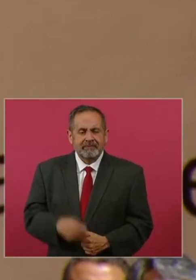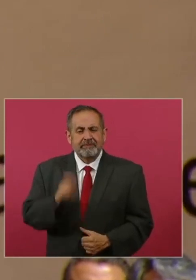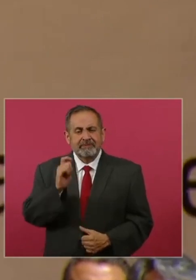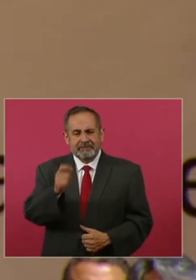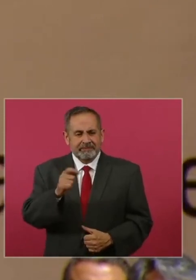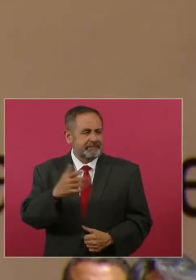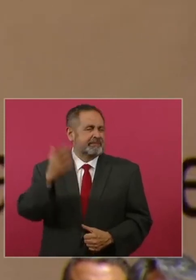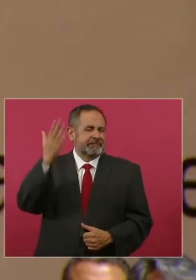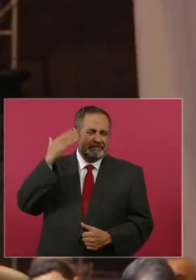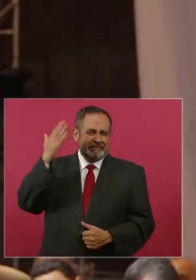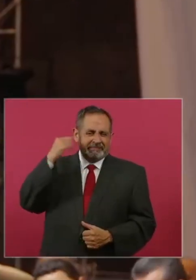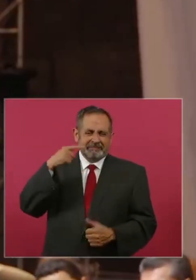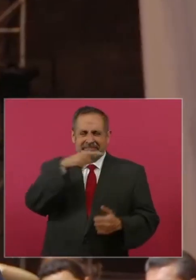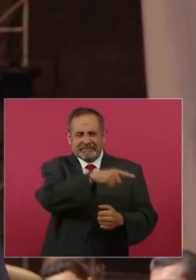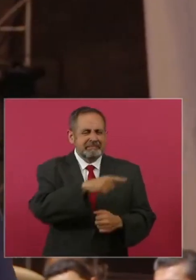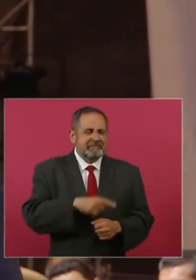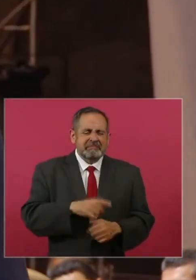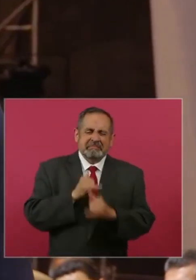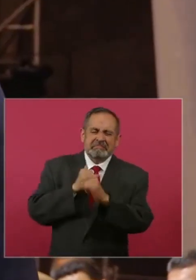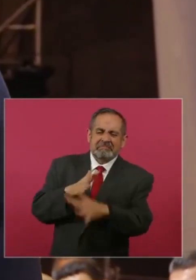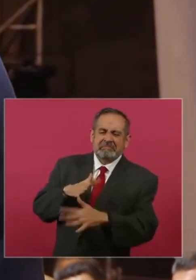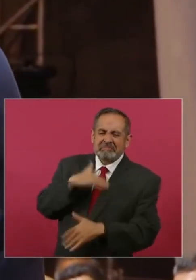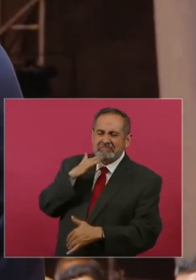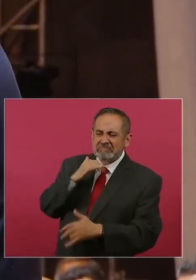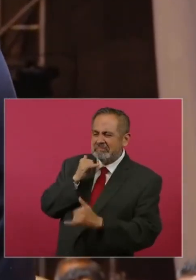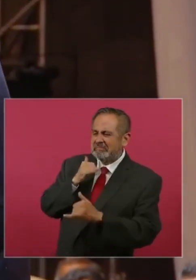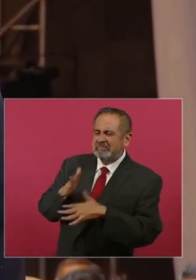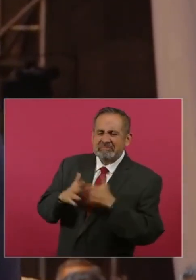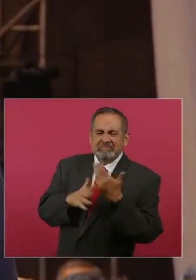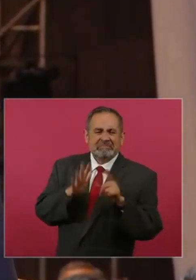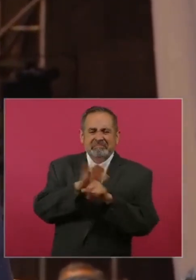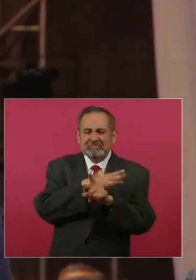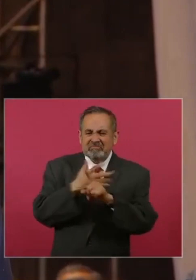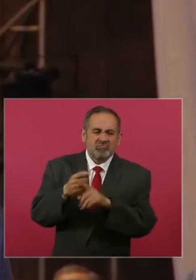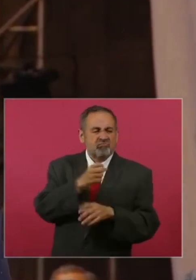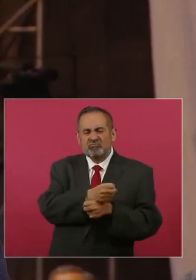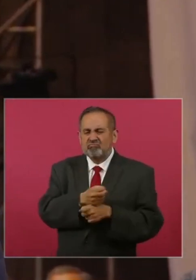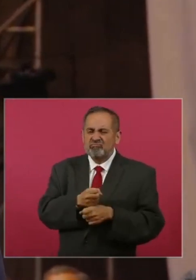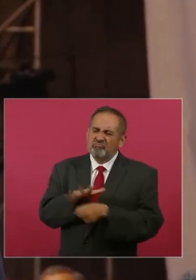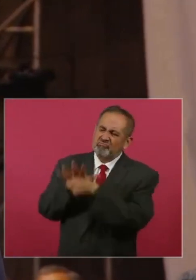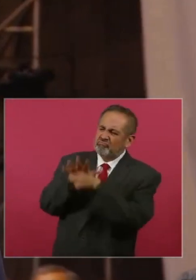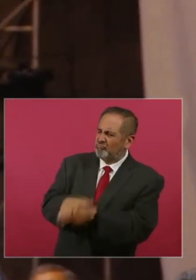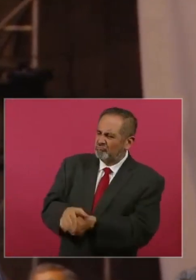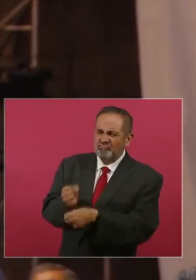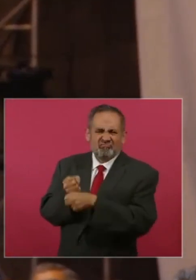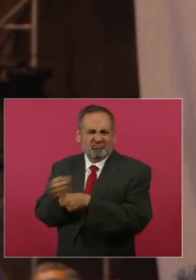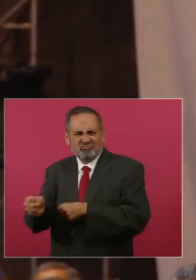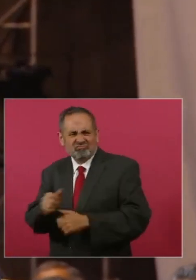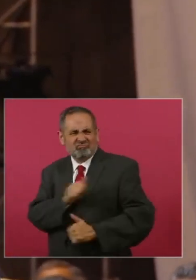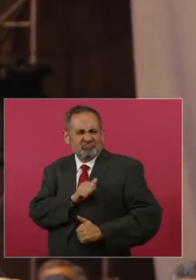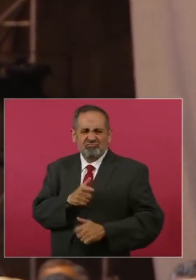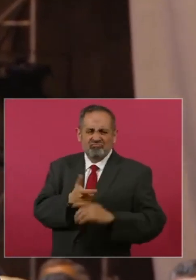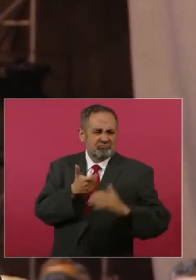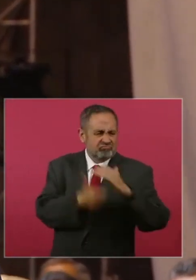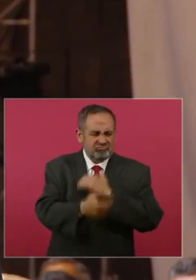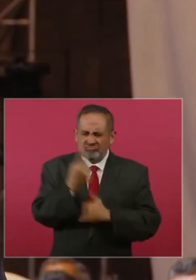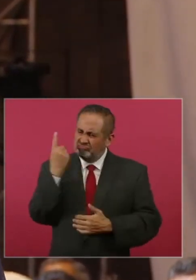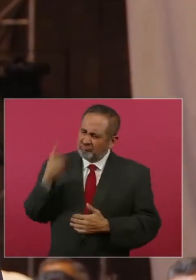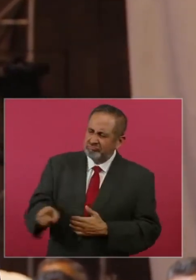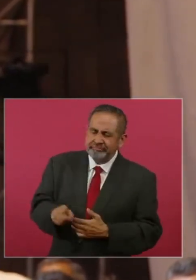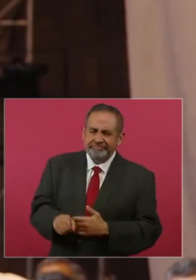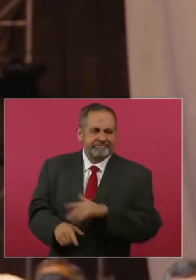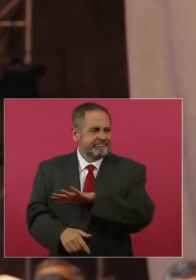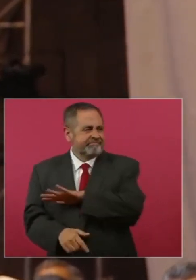podían imponerse con trampas before they o con el uso de la fuerza or use y del dinero. Pero money.